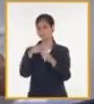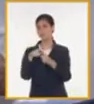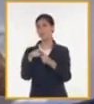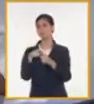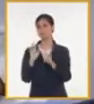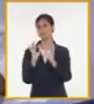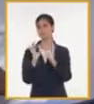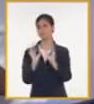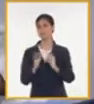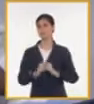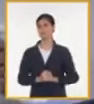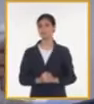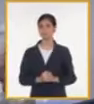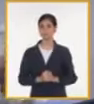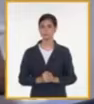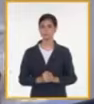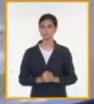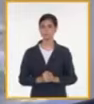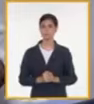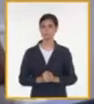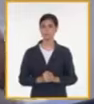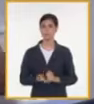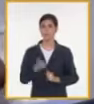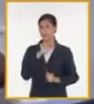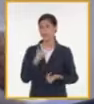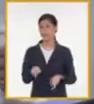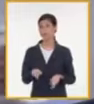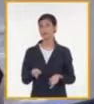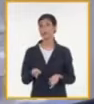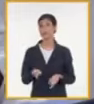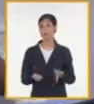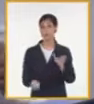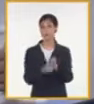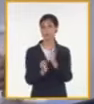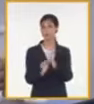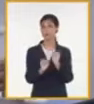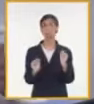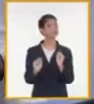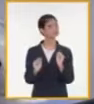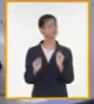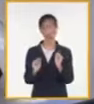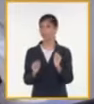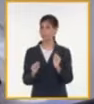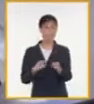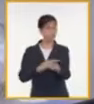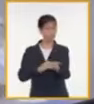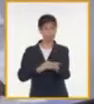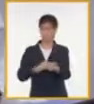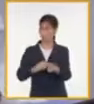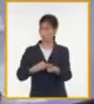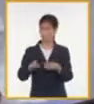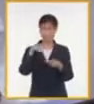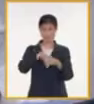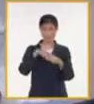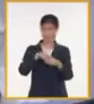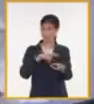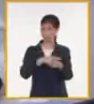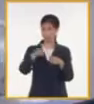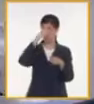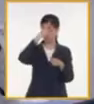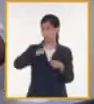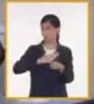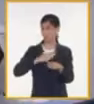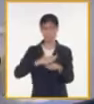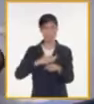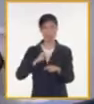realmente diferencia no se fuea de Neo terroristas son lo mismo una continuidad histórica los objetivos son los mismos los hechos que se han cometido en el interior del